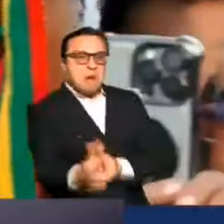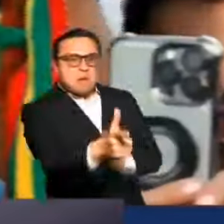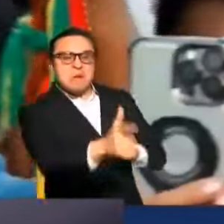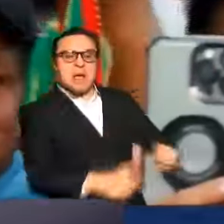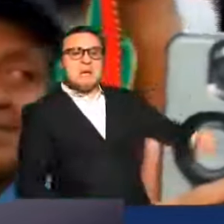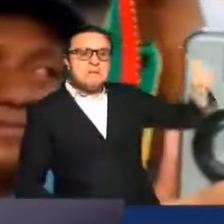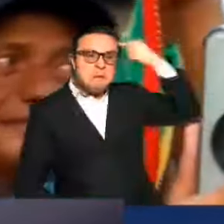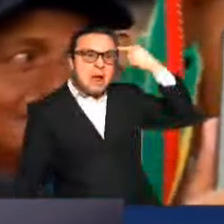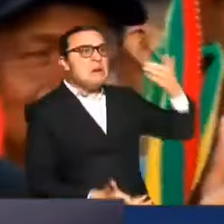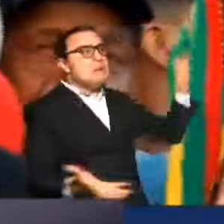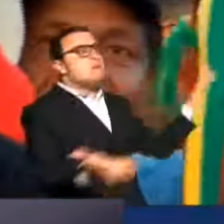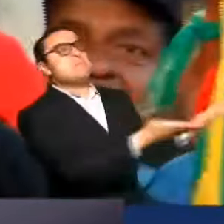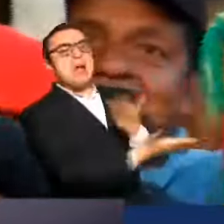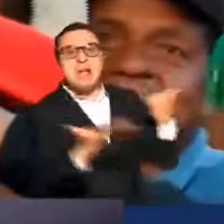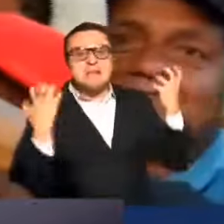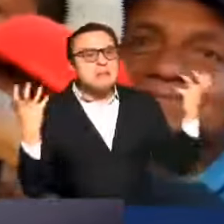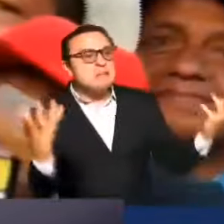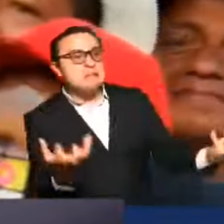creyendo derribarlo?